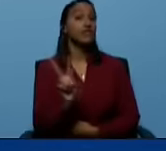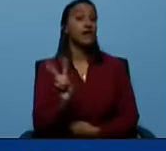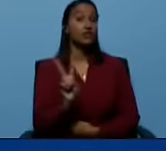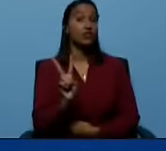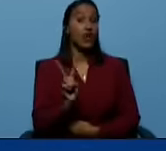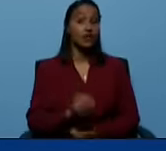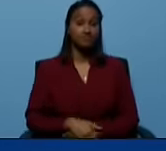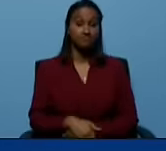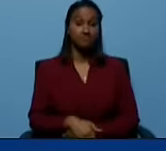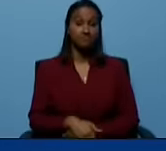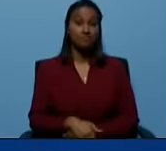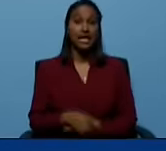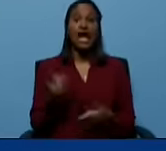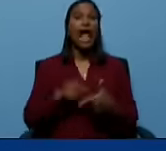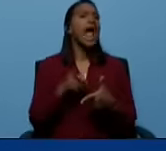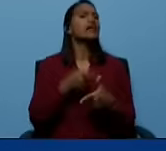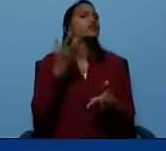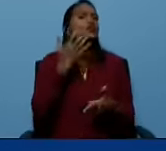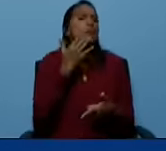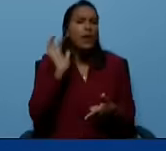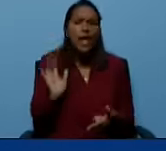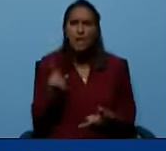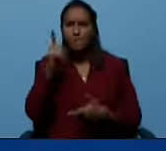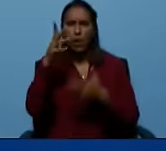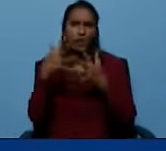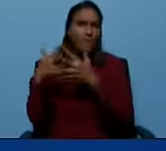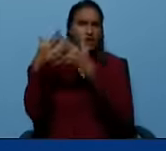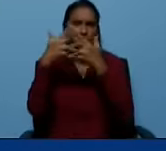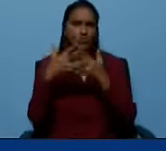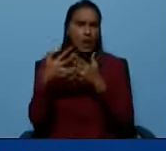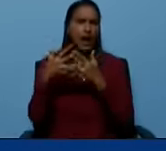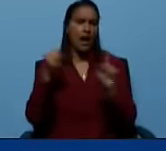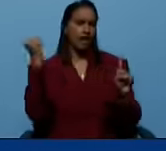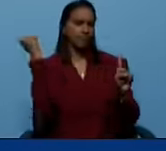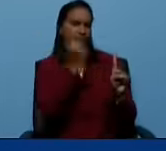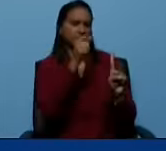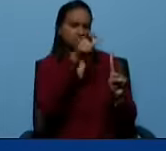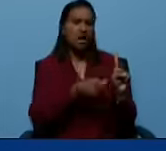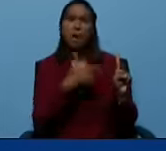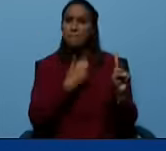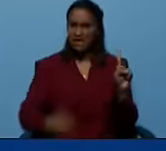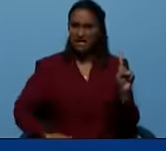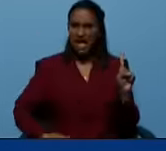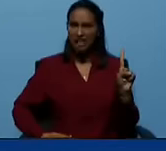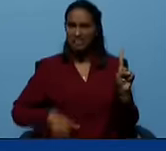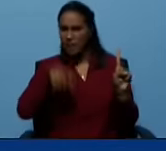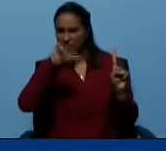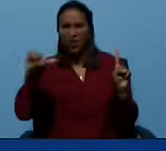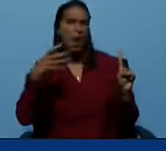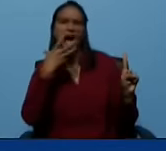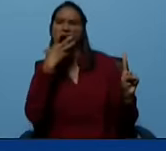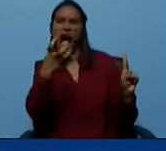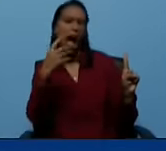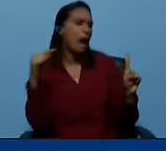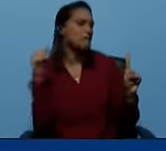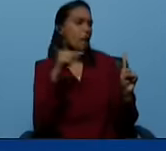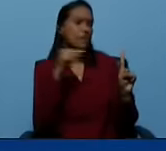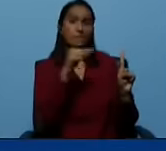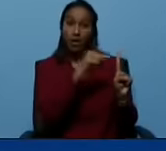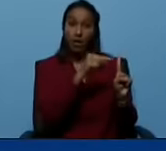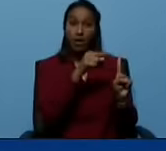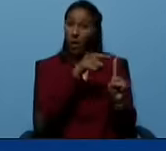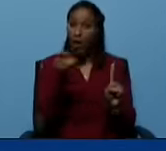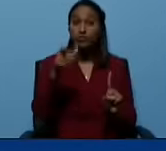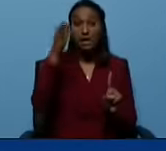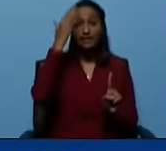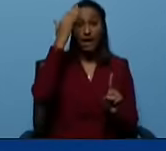¿Qué pasaría si en Estados Unidos alguien sale amenazando a un presidente? Ustedes ya saben qué pasa, ¿verdad? Porque solamente de un mensaje X